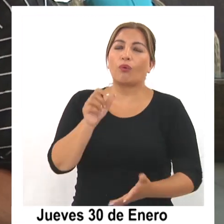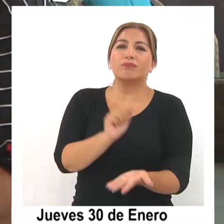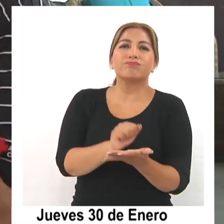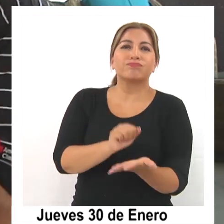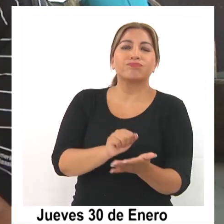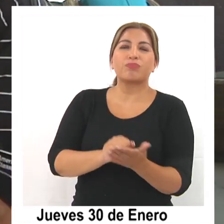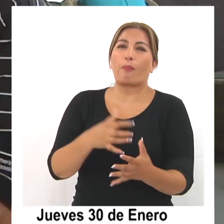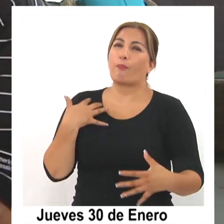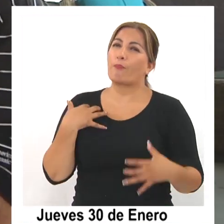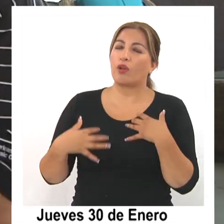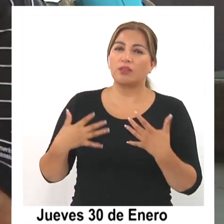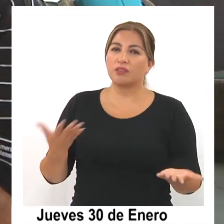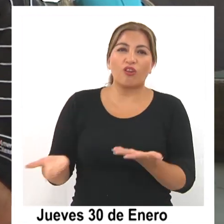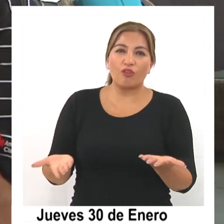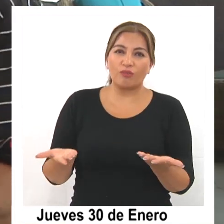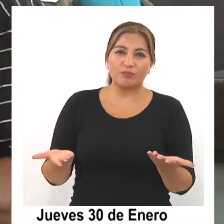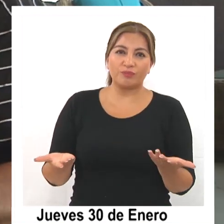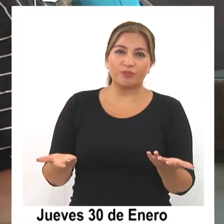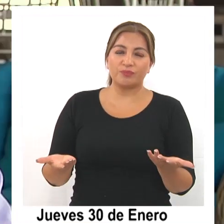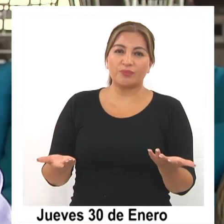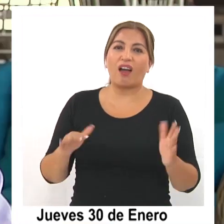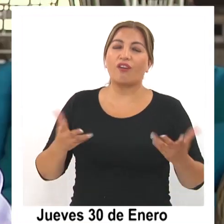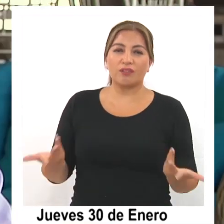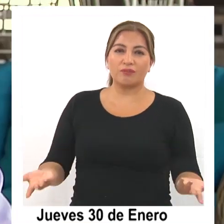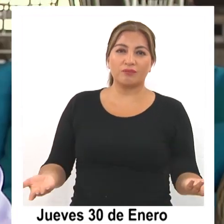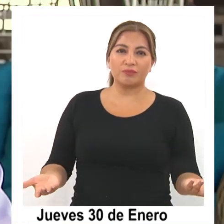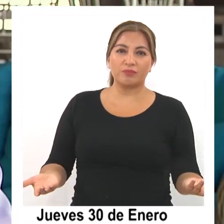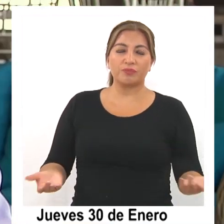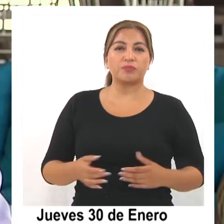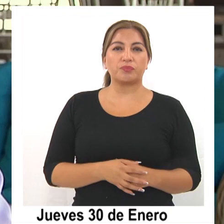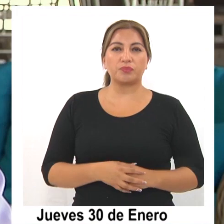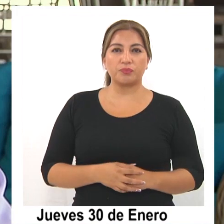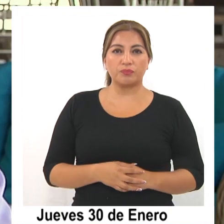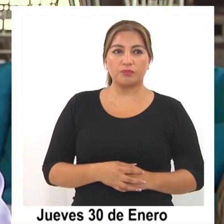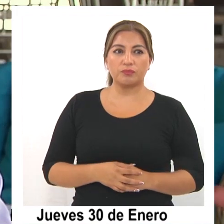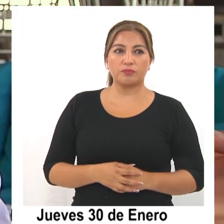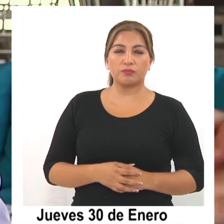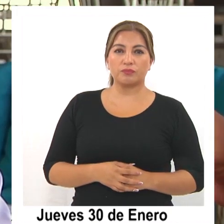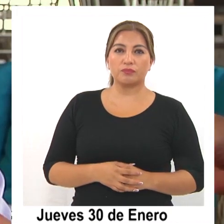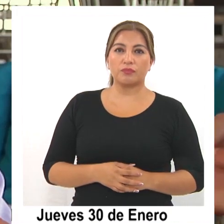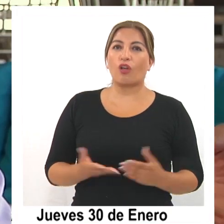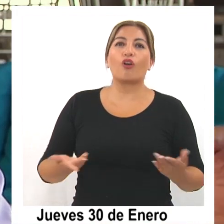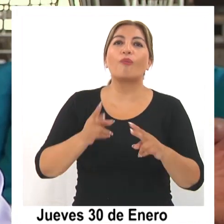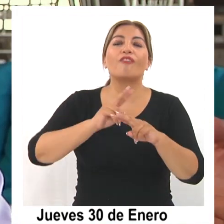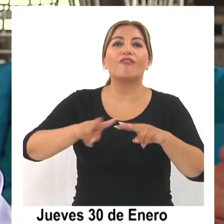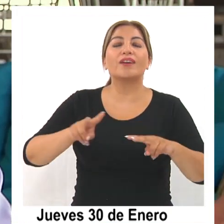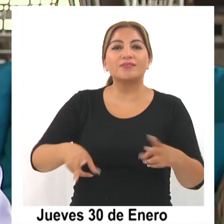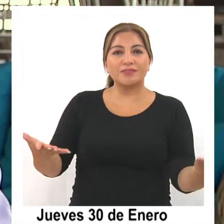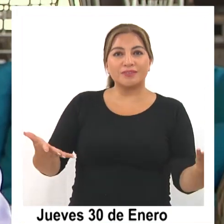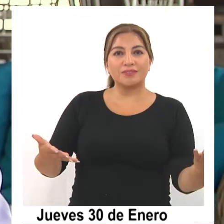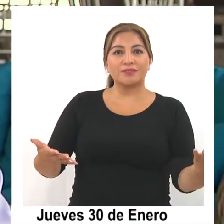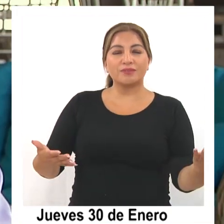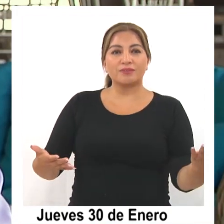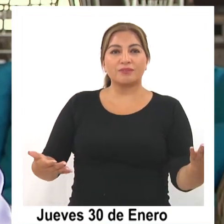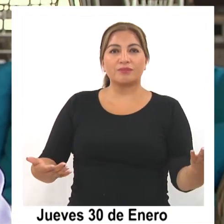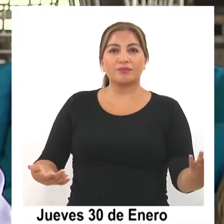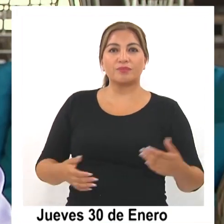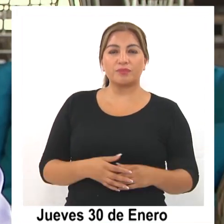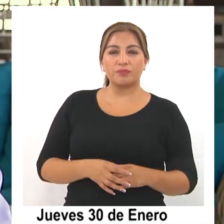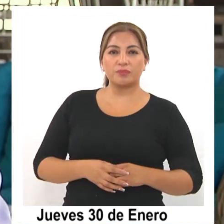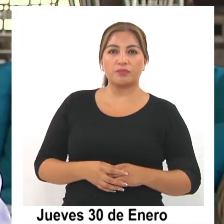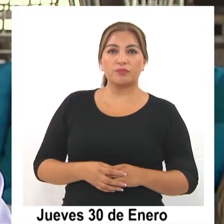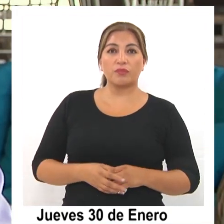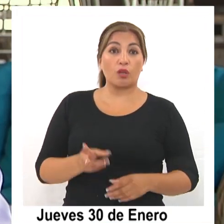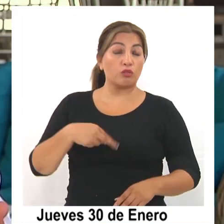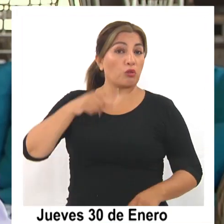de reclamo algún tipo de molestia? ¿Cómo es ahora para eso? A ver... ¿Cómo se puede conjugar digamos de alguna manera? Se puede conjugar de